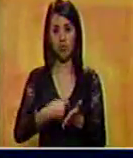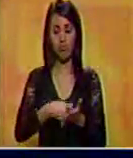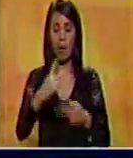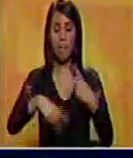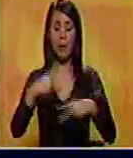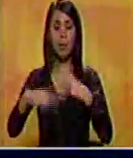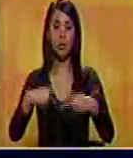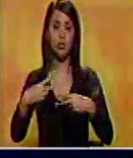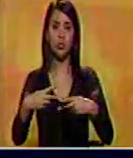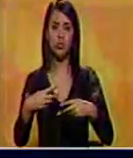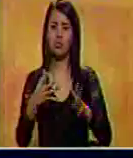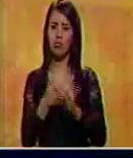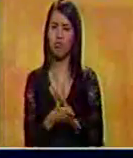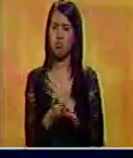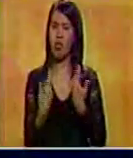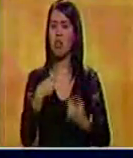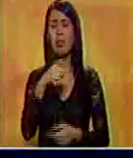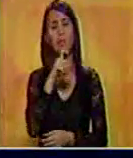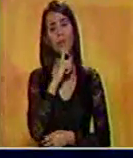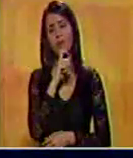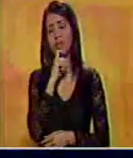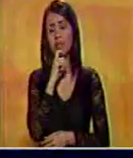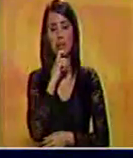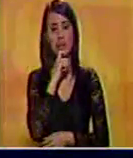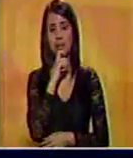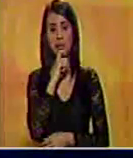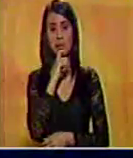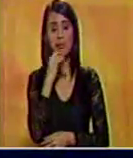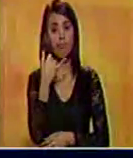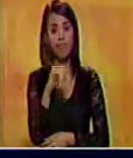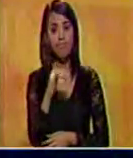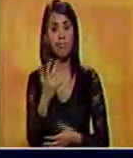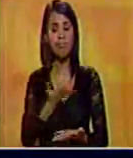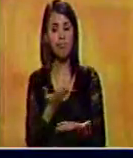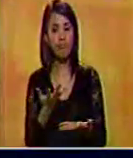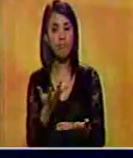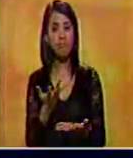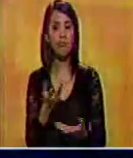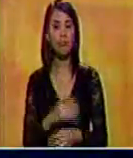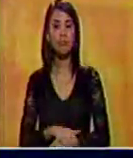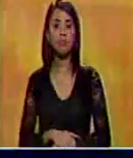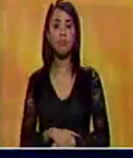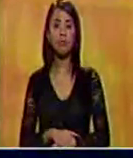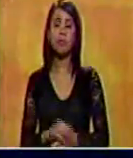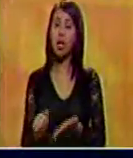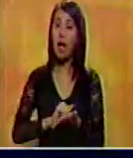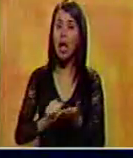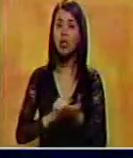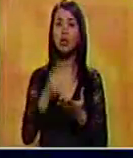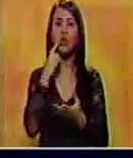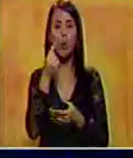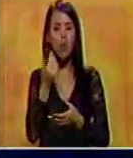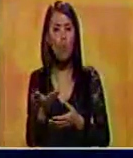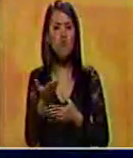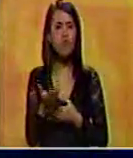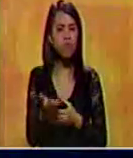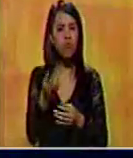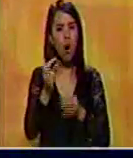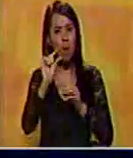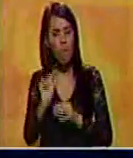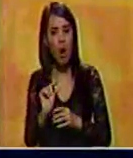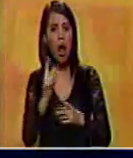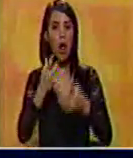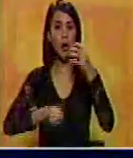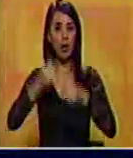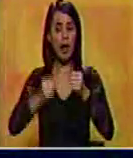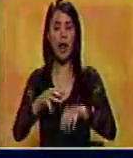producir, entonces es muy difícil que tengamos queso estabilizado, que tengamos leche estabilizada, que tengamos carne